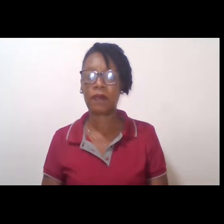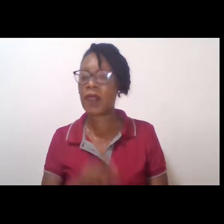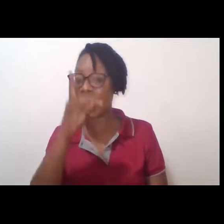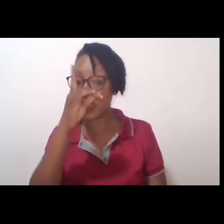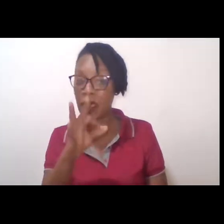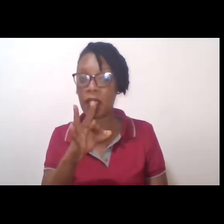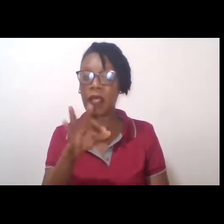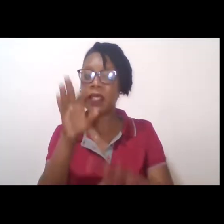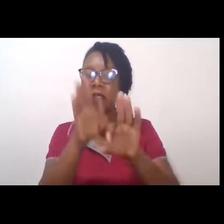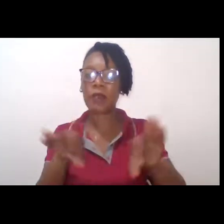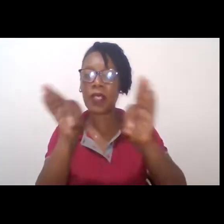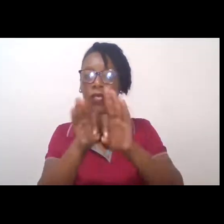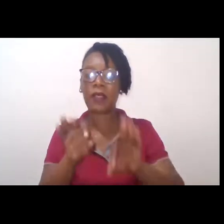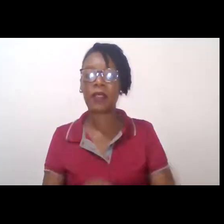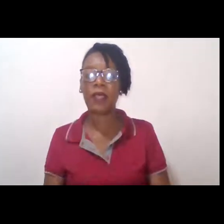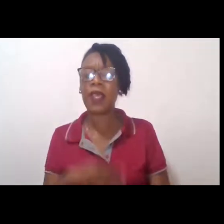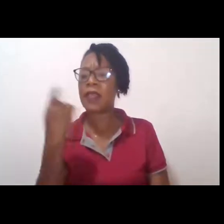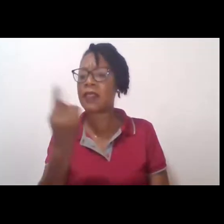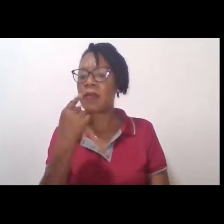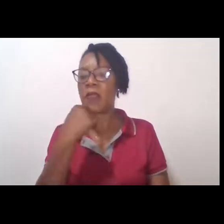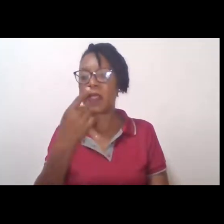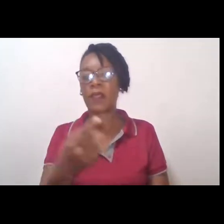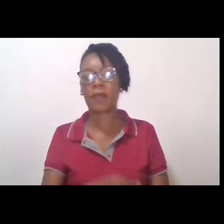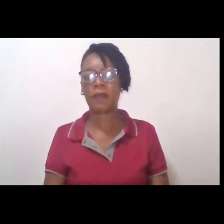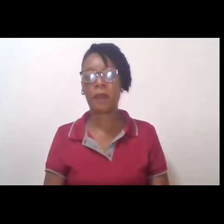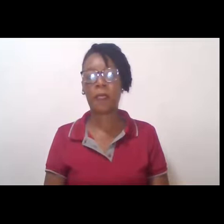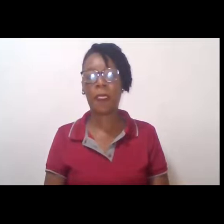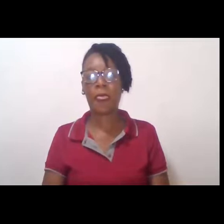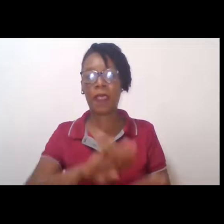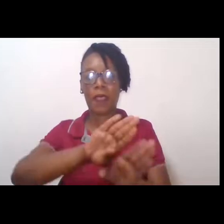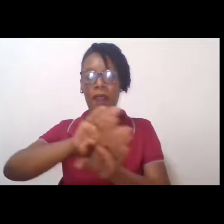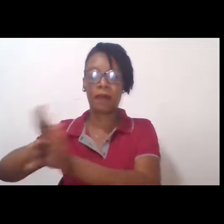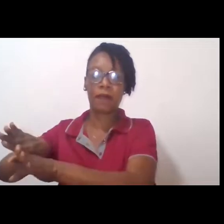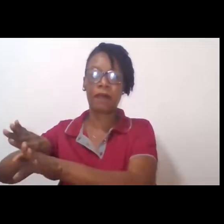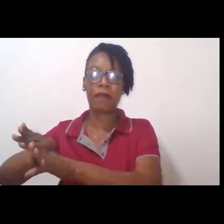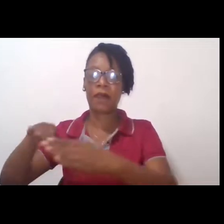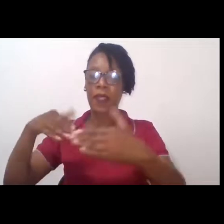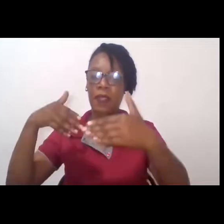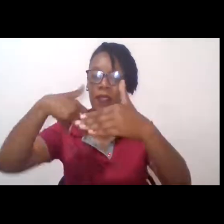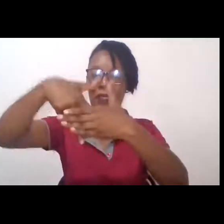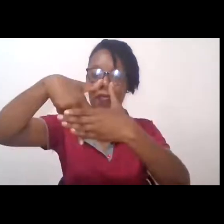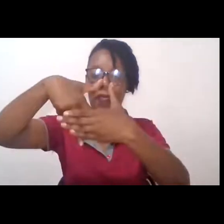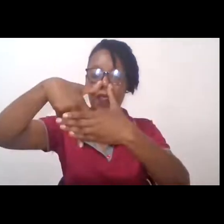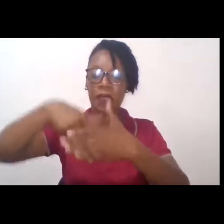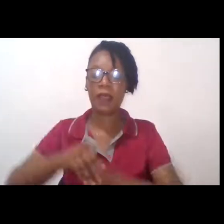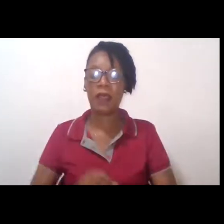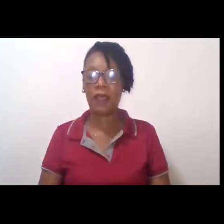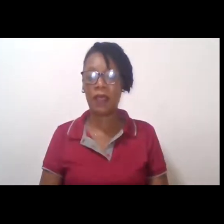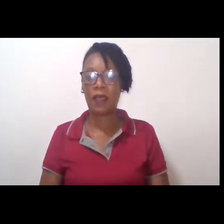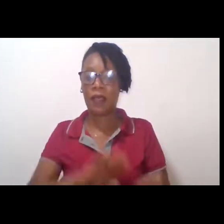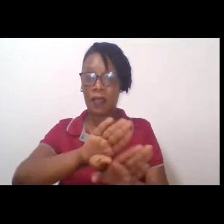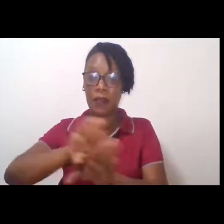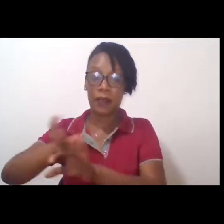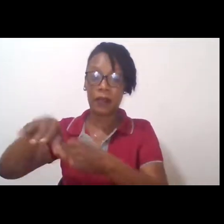que es importante, y siempre lo he dicho, eliminemos las barreras. Si eliminamos las barreras, pero primero